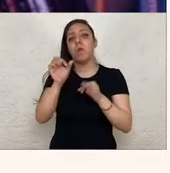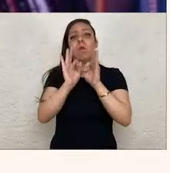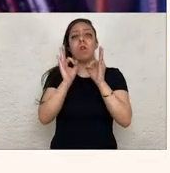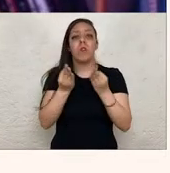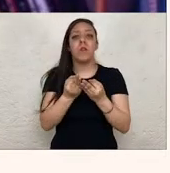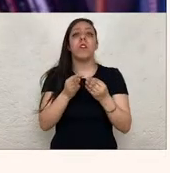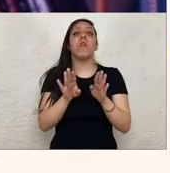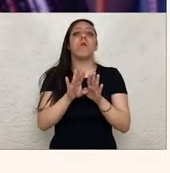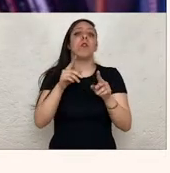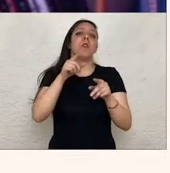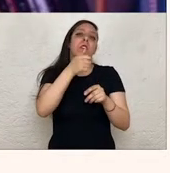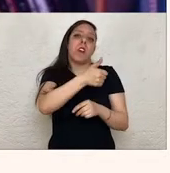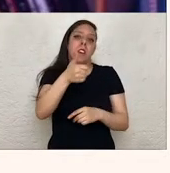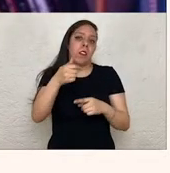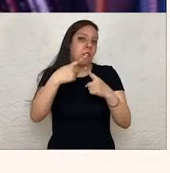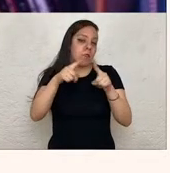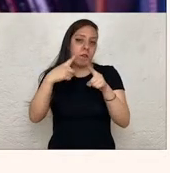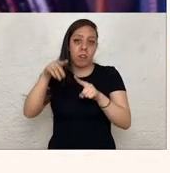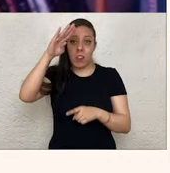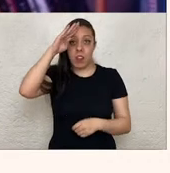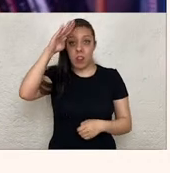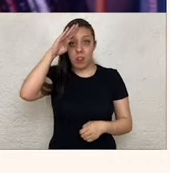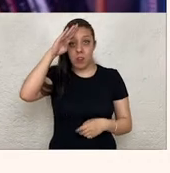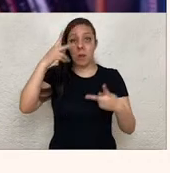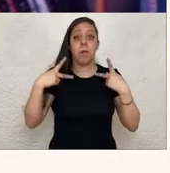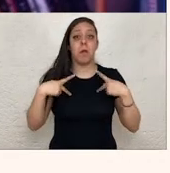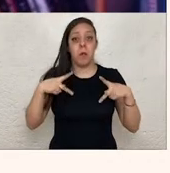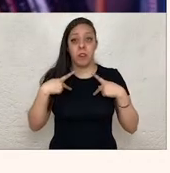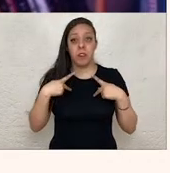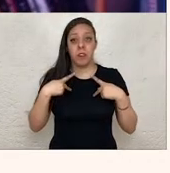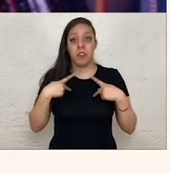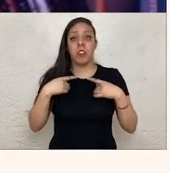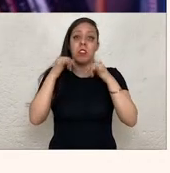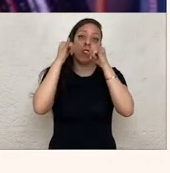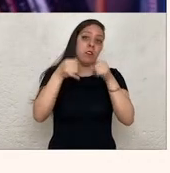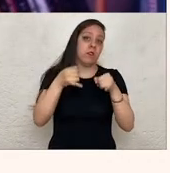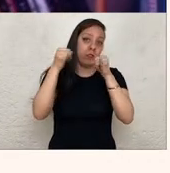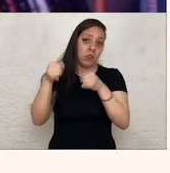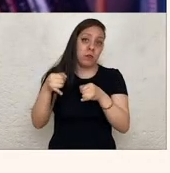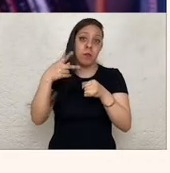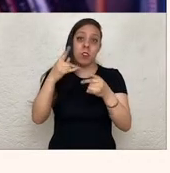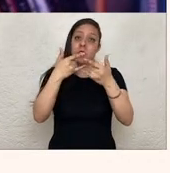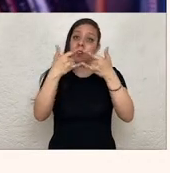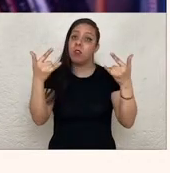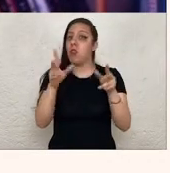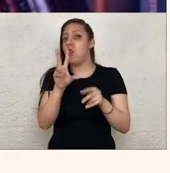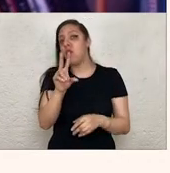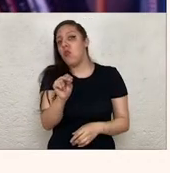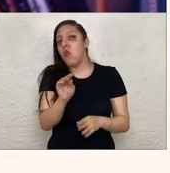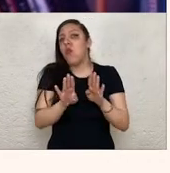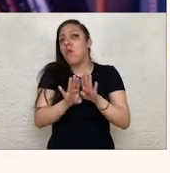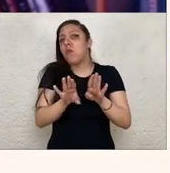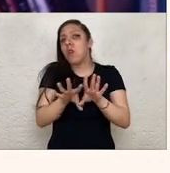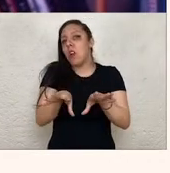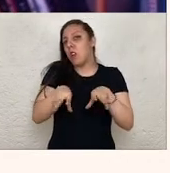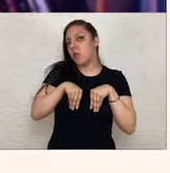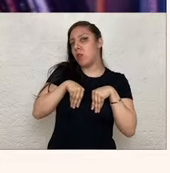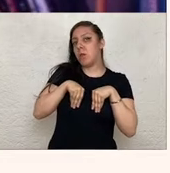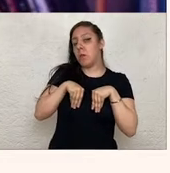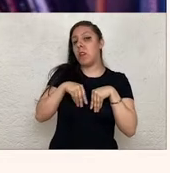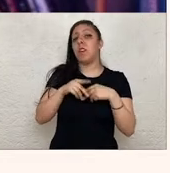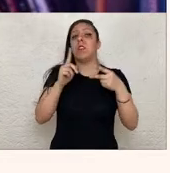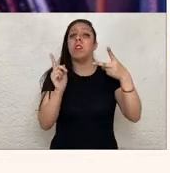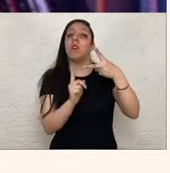de trabajo, de nuestro insumo, para pensar a los personajes históricos. El segundo, me parece que también es muy importante y